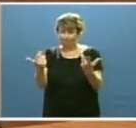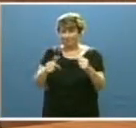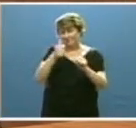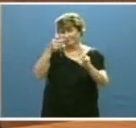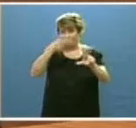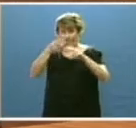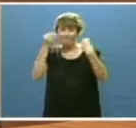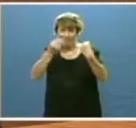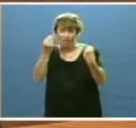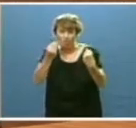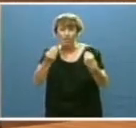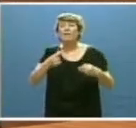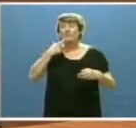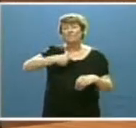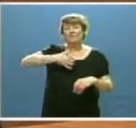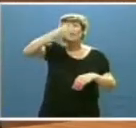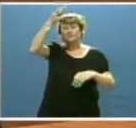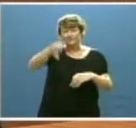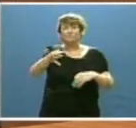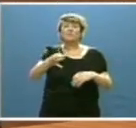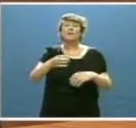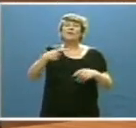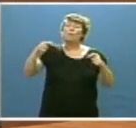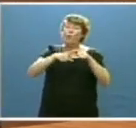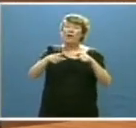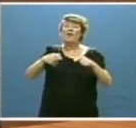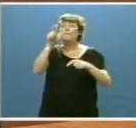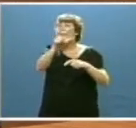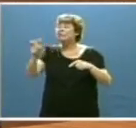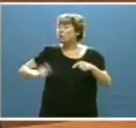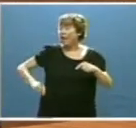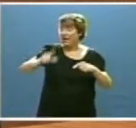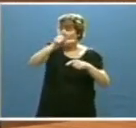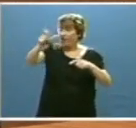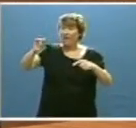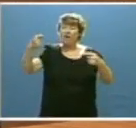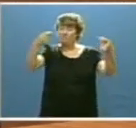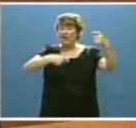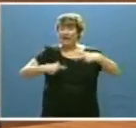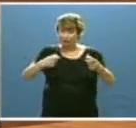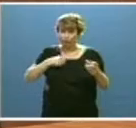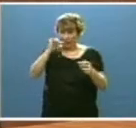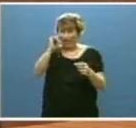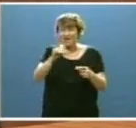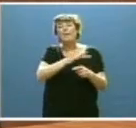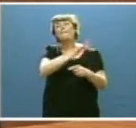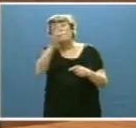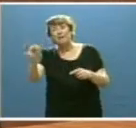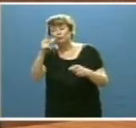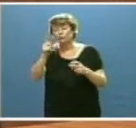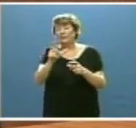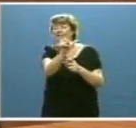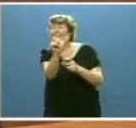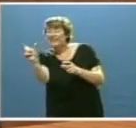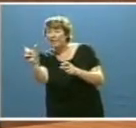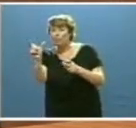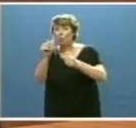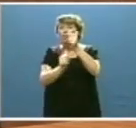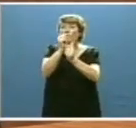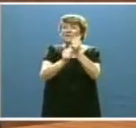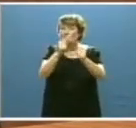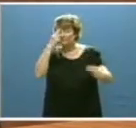continuará asegurando por una parte la financiación de los gastos de personal y que por otra establecerá un tramo competitivo vinculado a